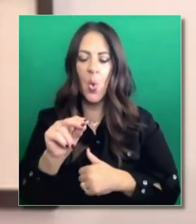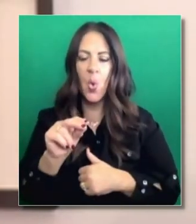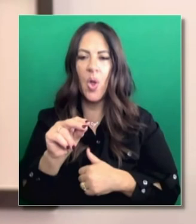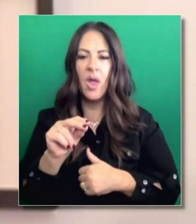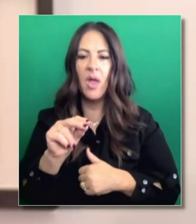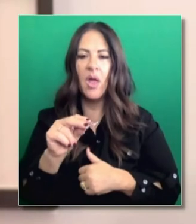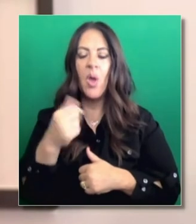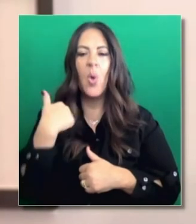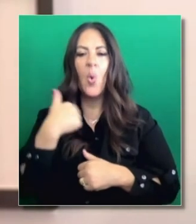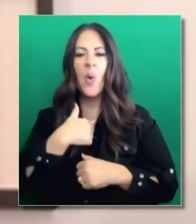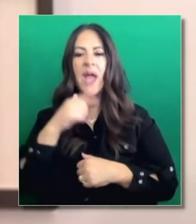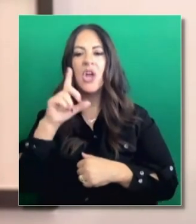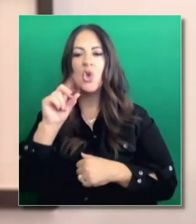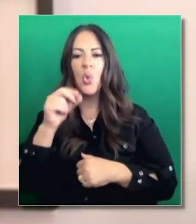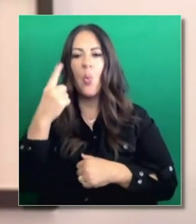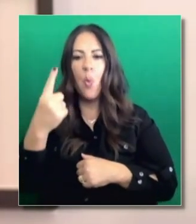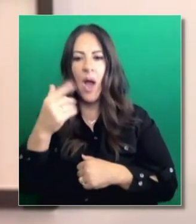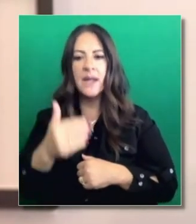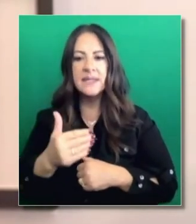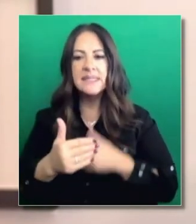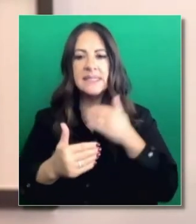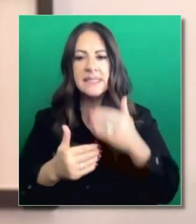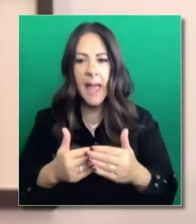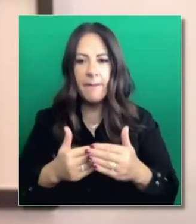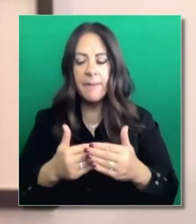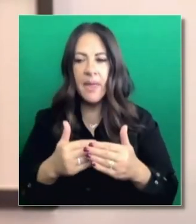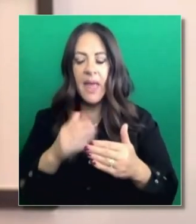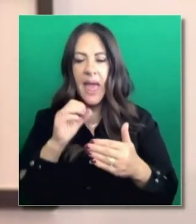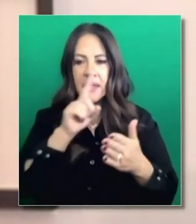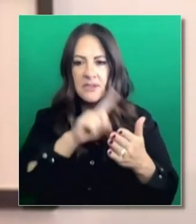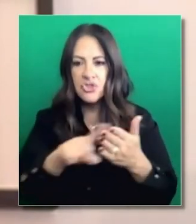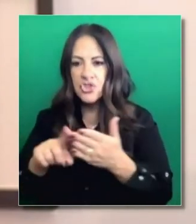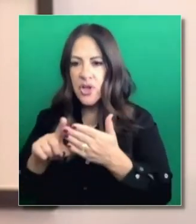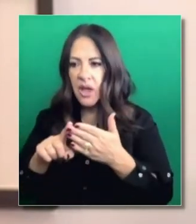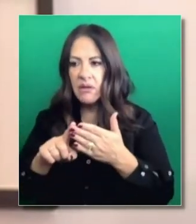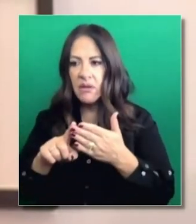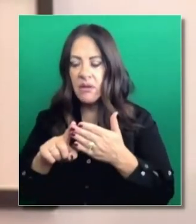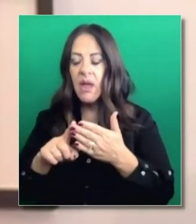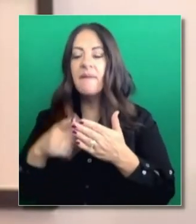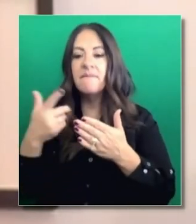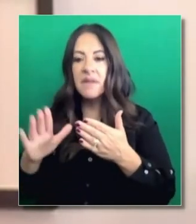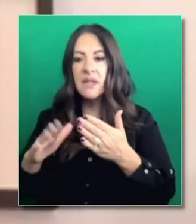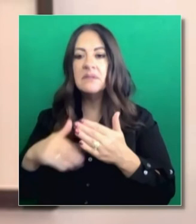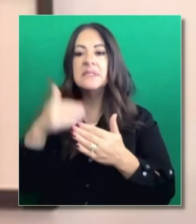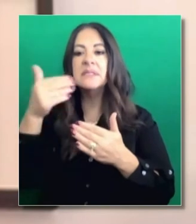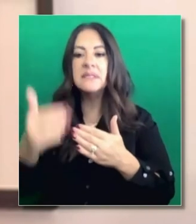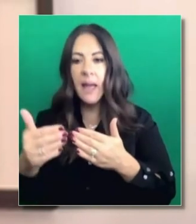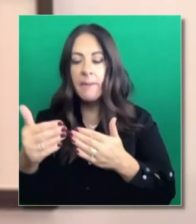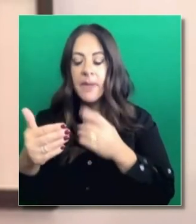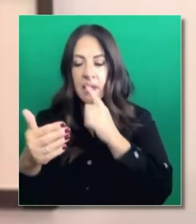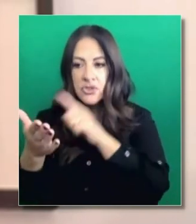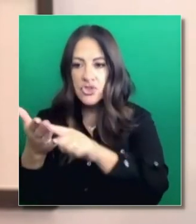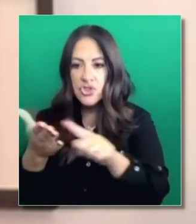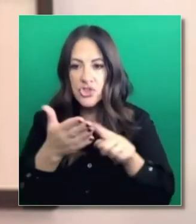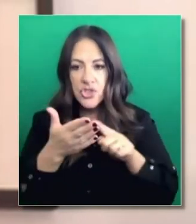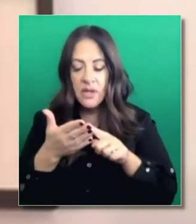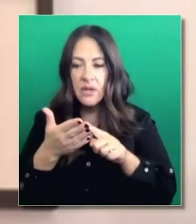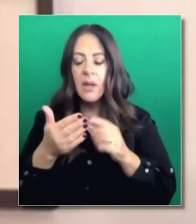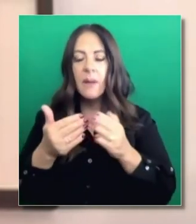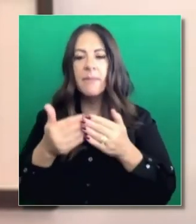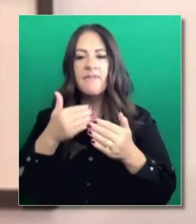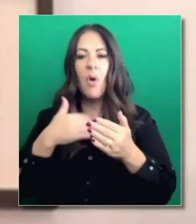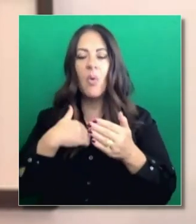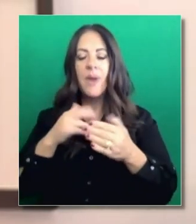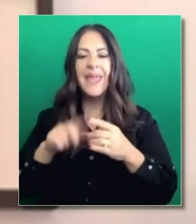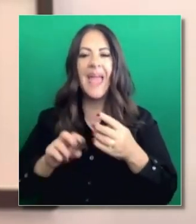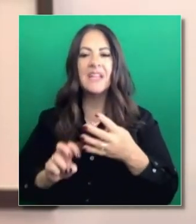día. Tendremos que tomar unos pasos y monitorear. Gente tiene que revisar con funcionarios de salubridad